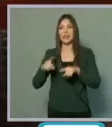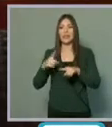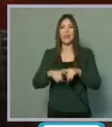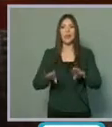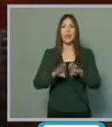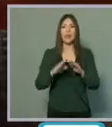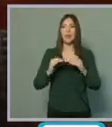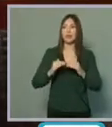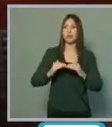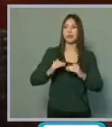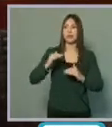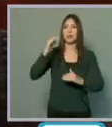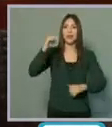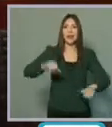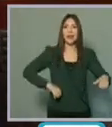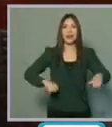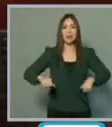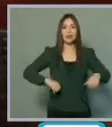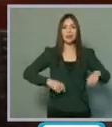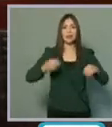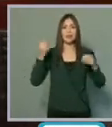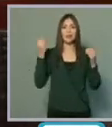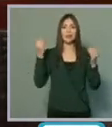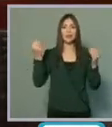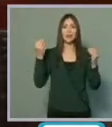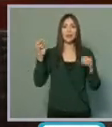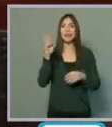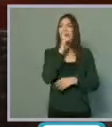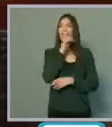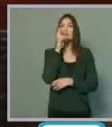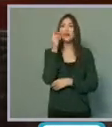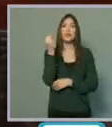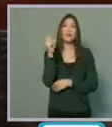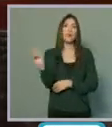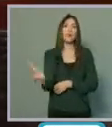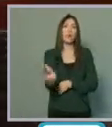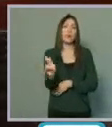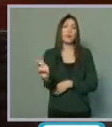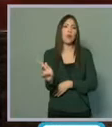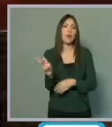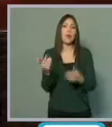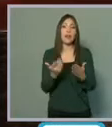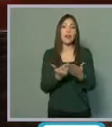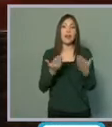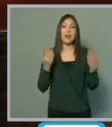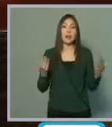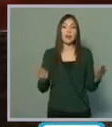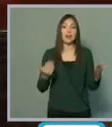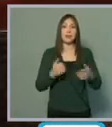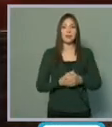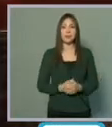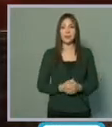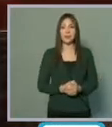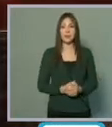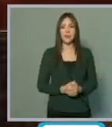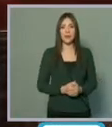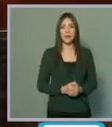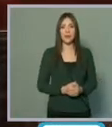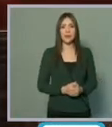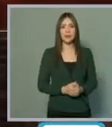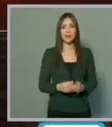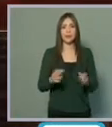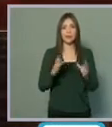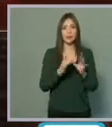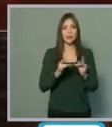decir así. Rusia tiene mucha popularidad. Hoy nos tocan hablar sobre